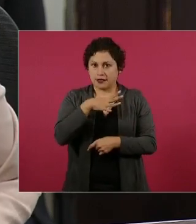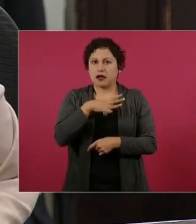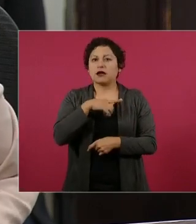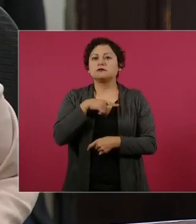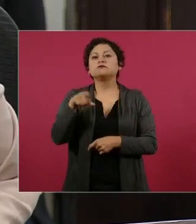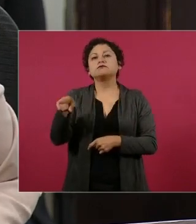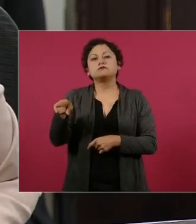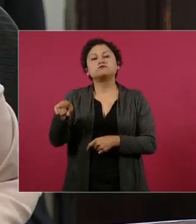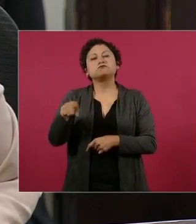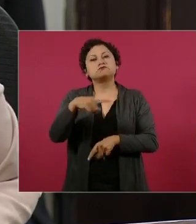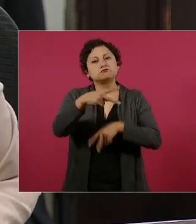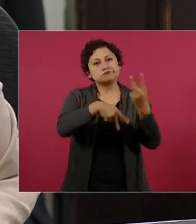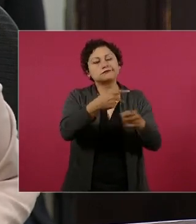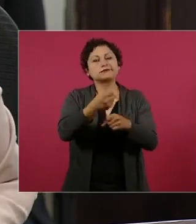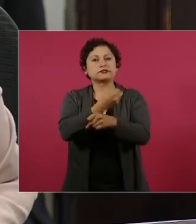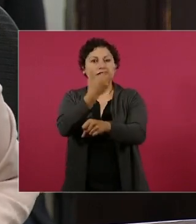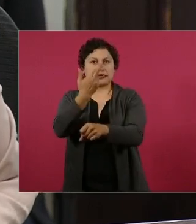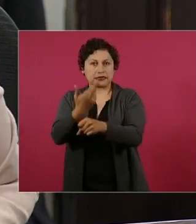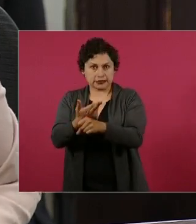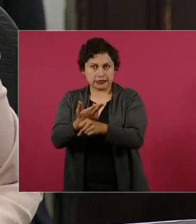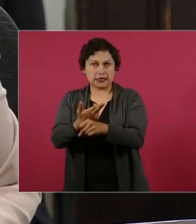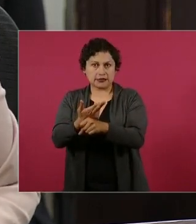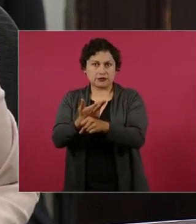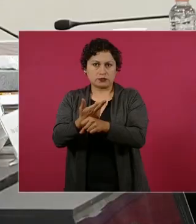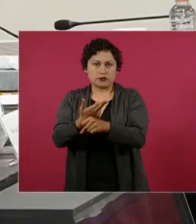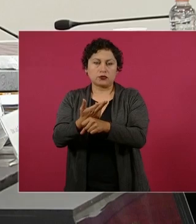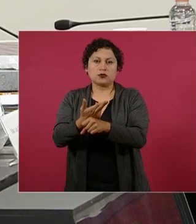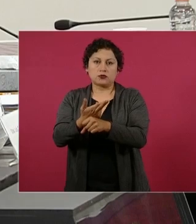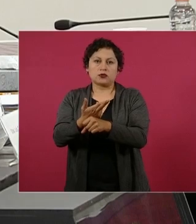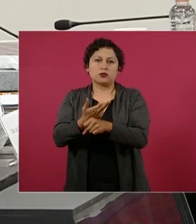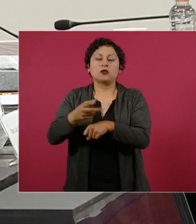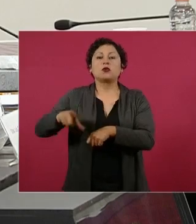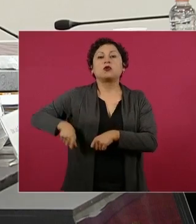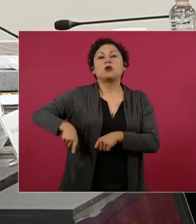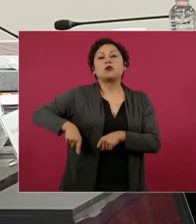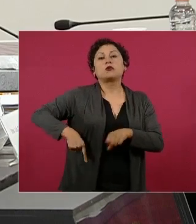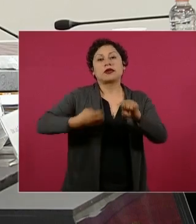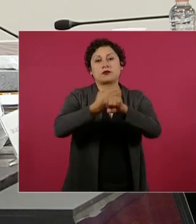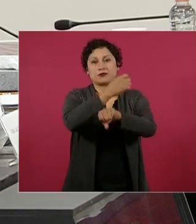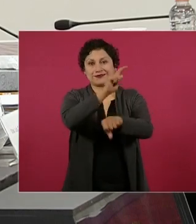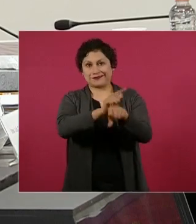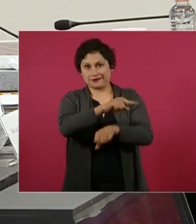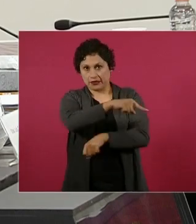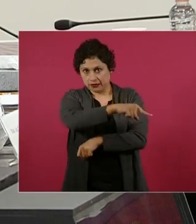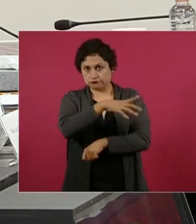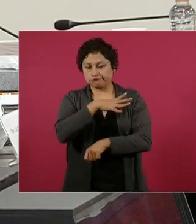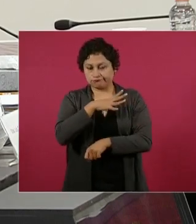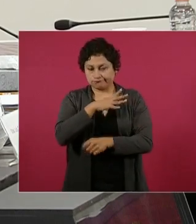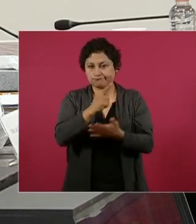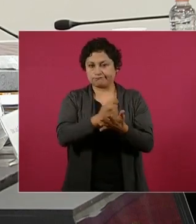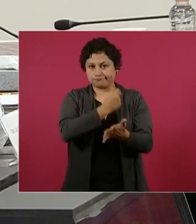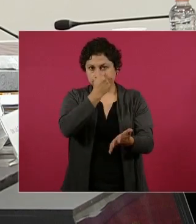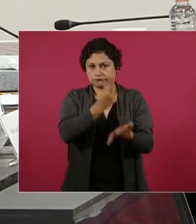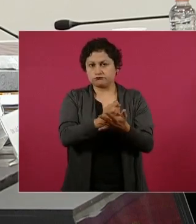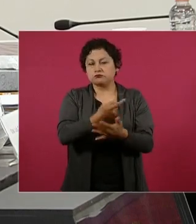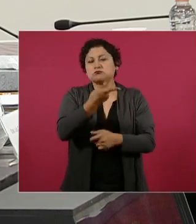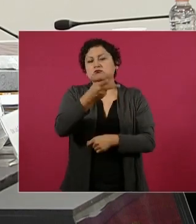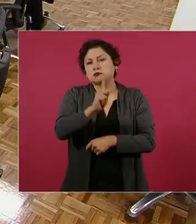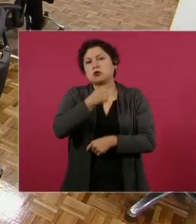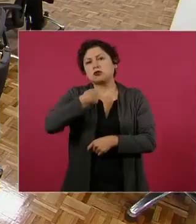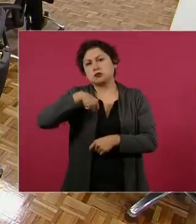el secretario de gobierno del estado de Tamaulipas. Pero hemos estado en contacto con el gobernador